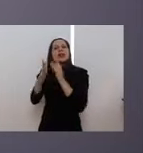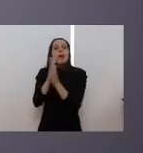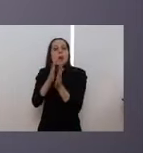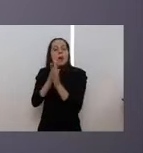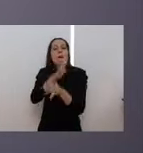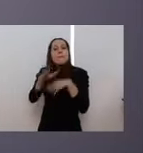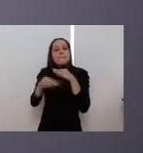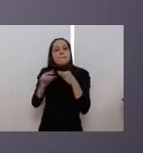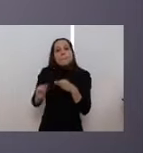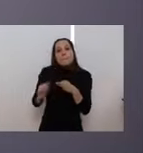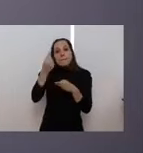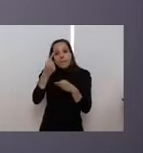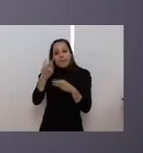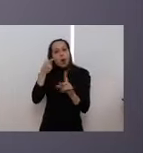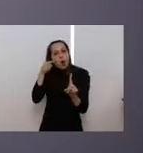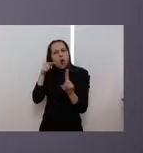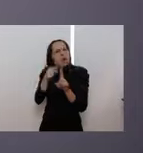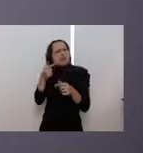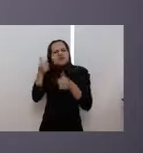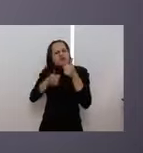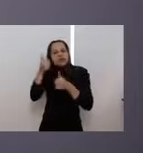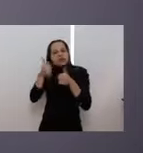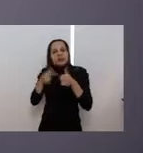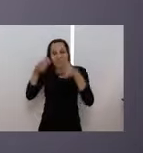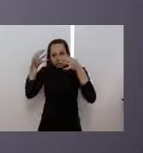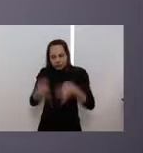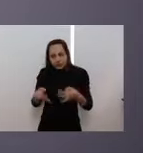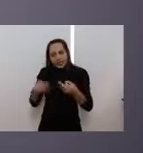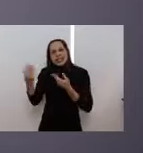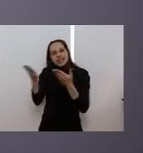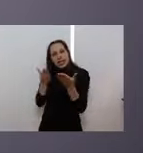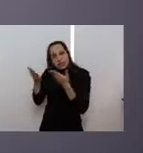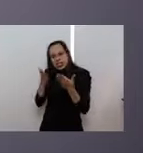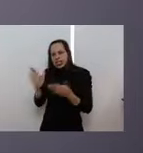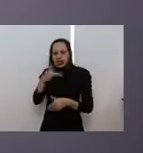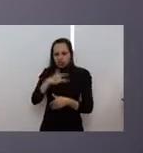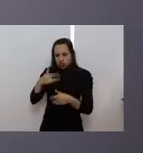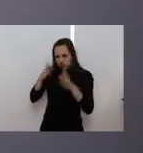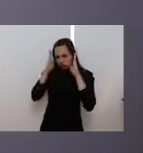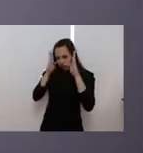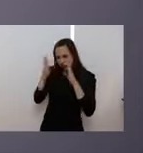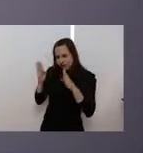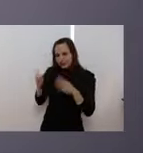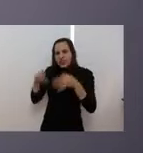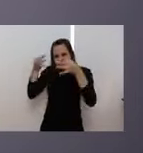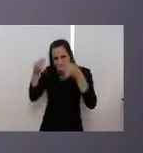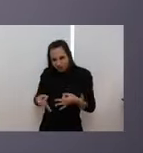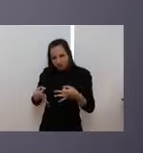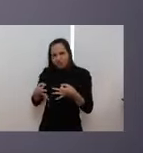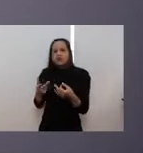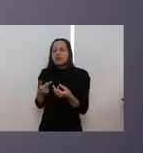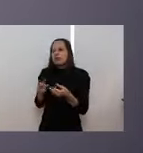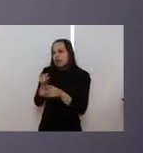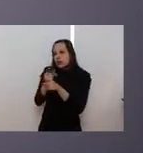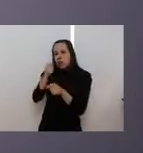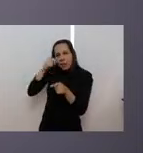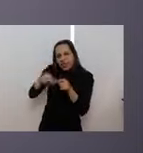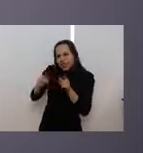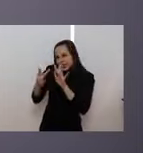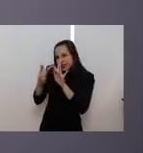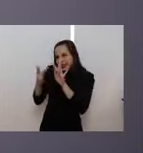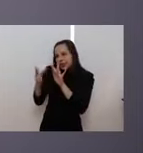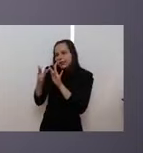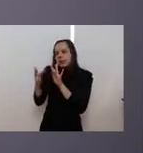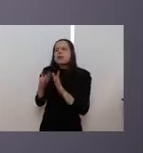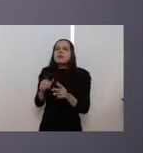primer objetivo estratégico es garantizar la prestación de servicios de salud con seguridad oportunidad y humanización por